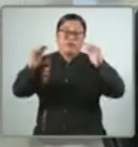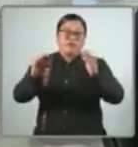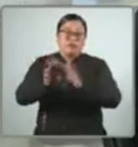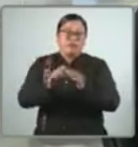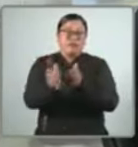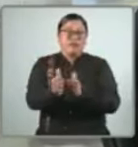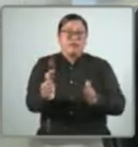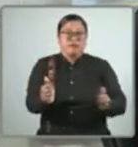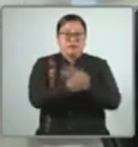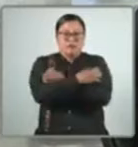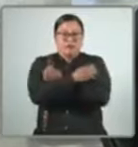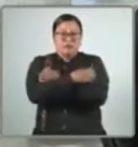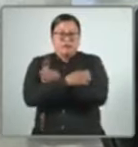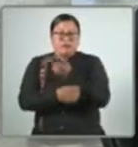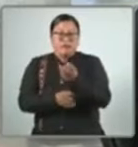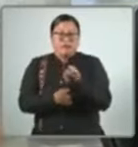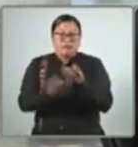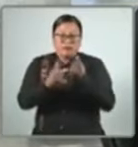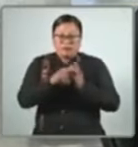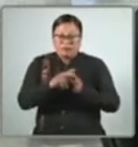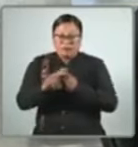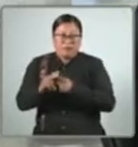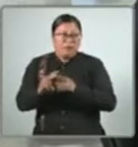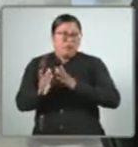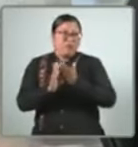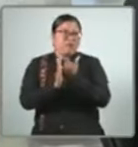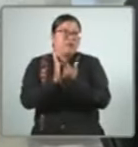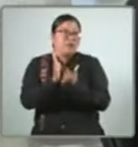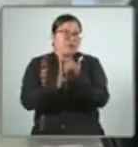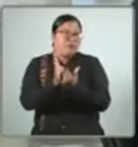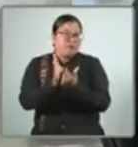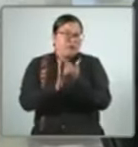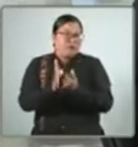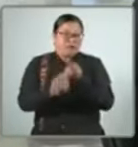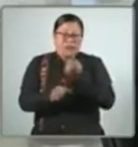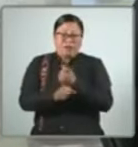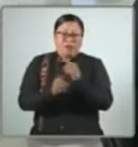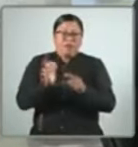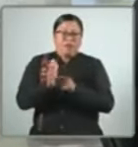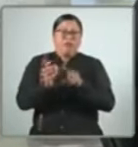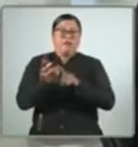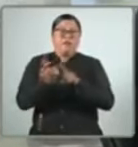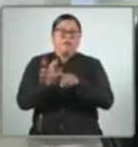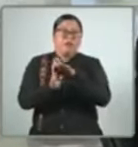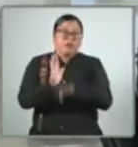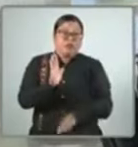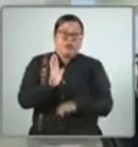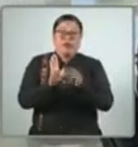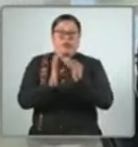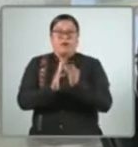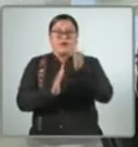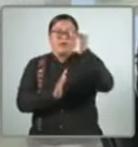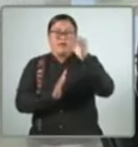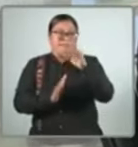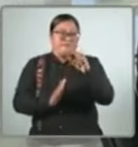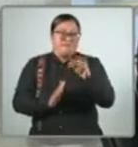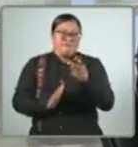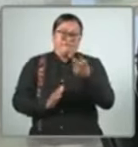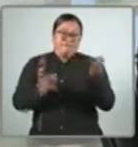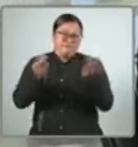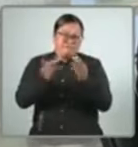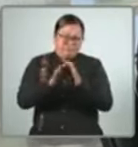rezago educativo, de ese número que estamos ahí abajito. Estamos en el primer lugar, pero de abajo, no de arriba. Y necesitamos estar